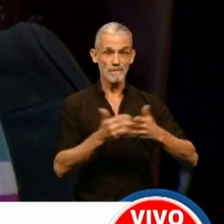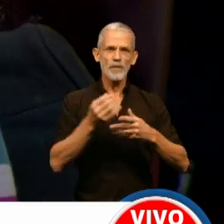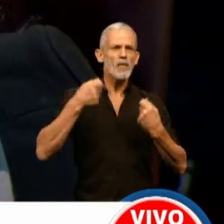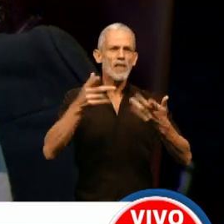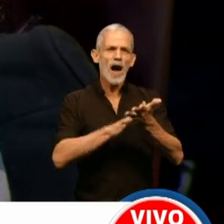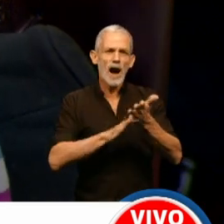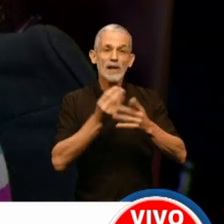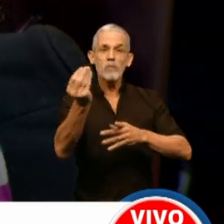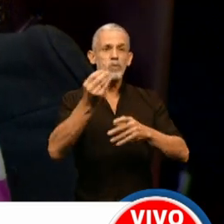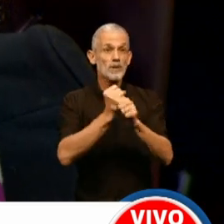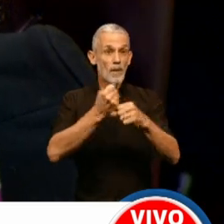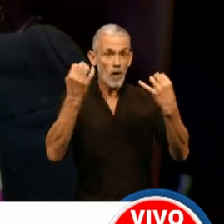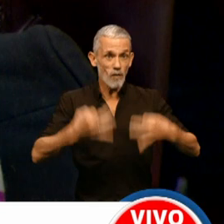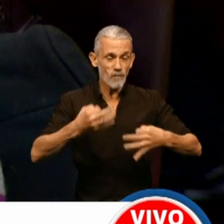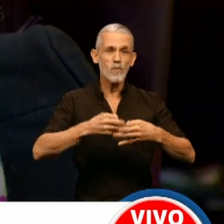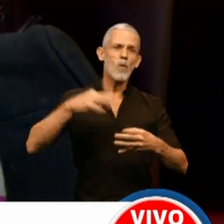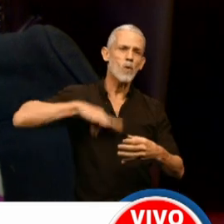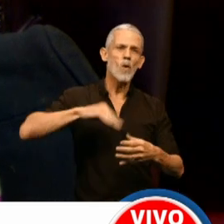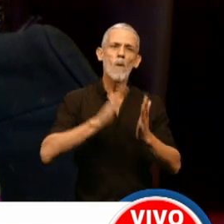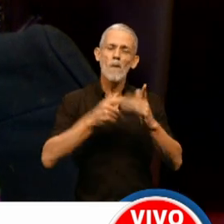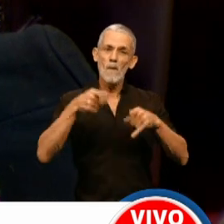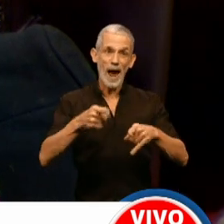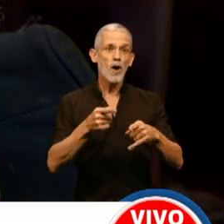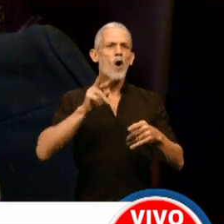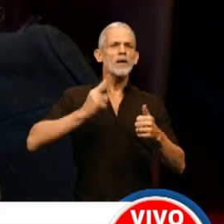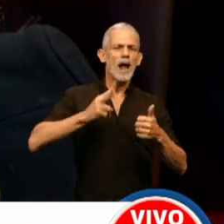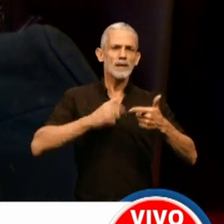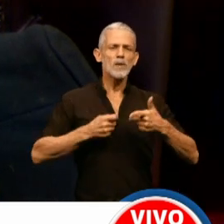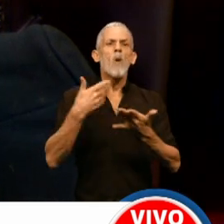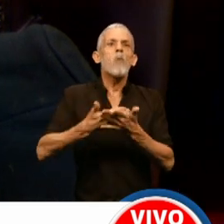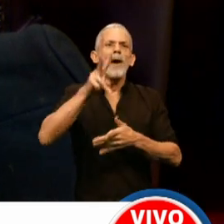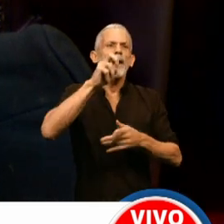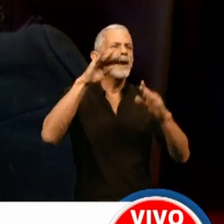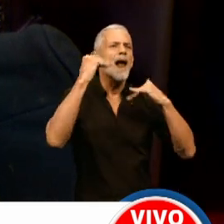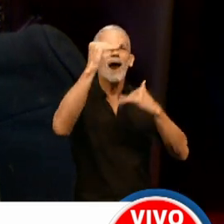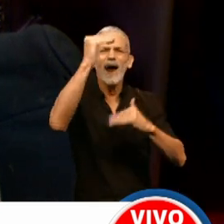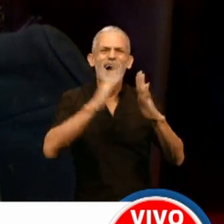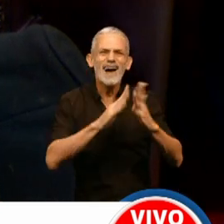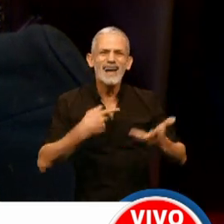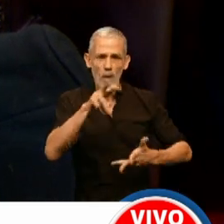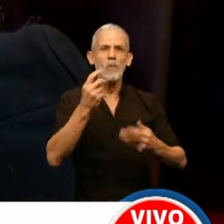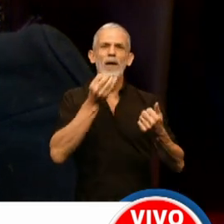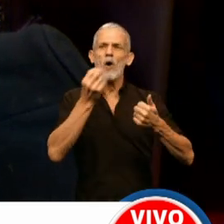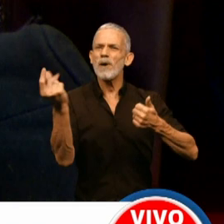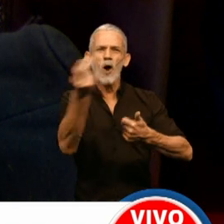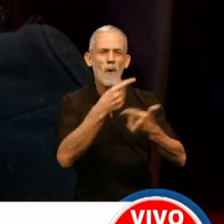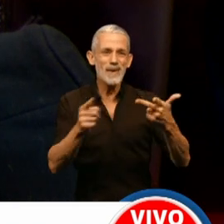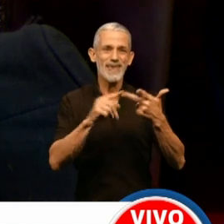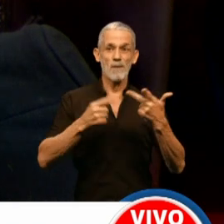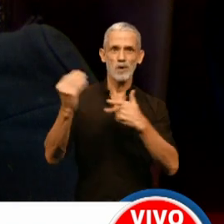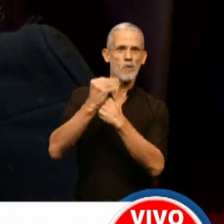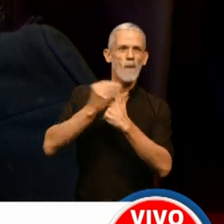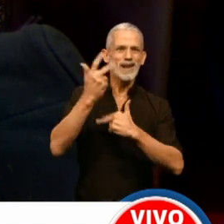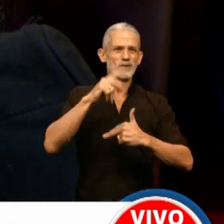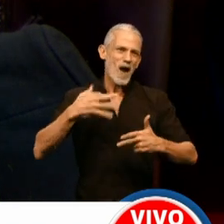garantizar trabajo formal hablamos de travestis y trans que pueden pagar el alquiler de una vivienda acceder a alimentos a cobertura de salud